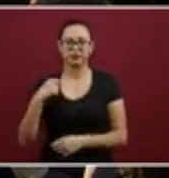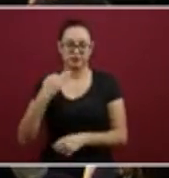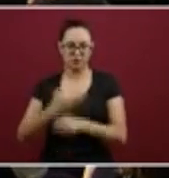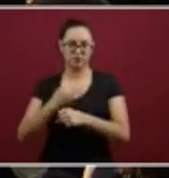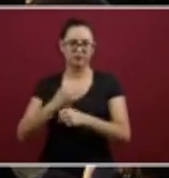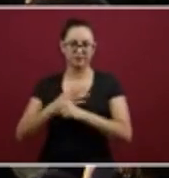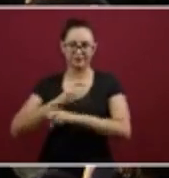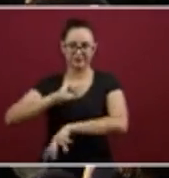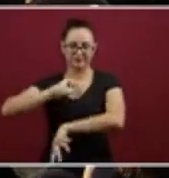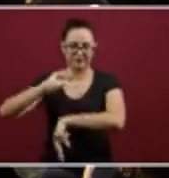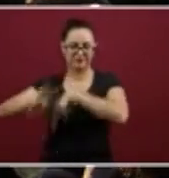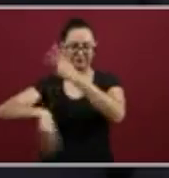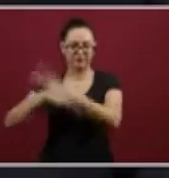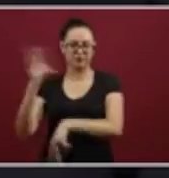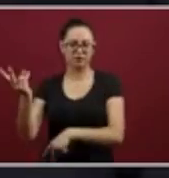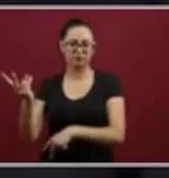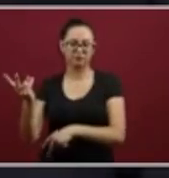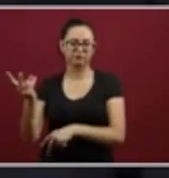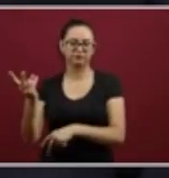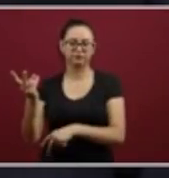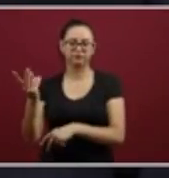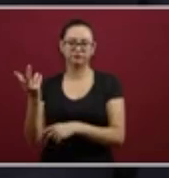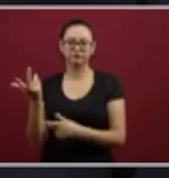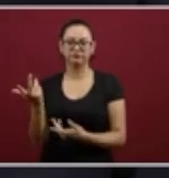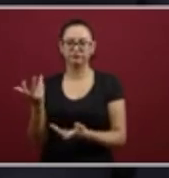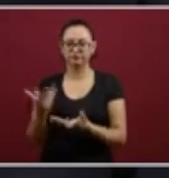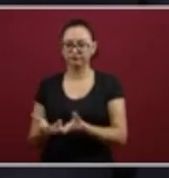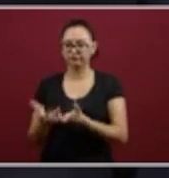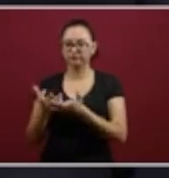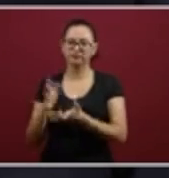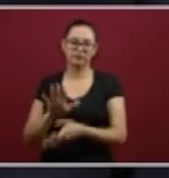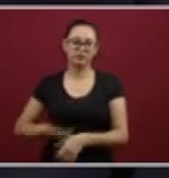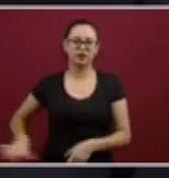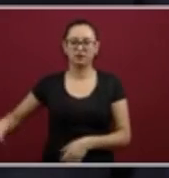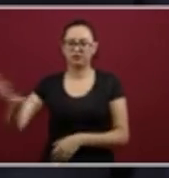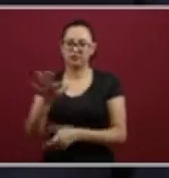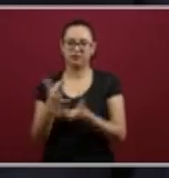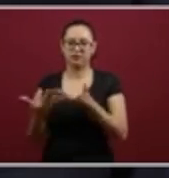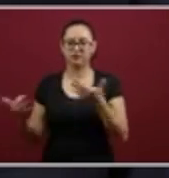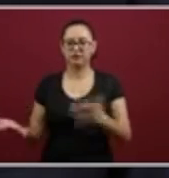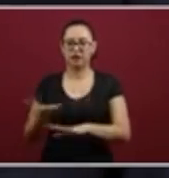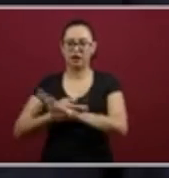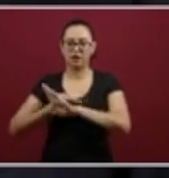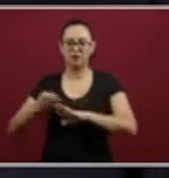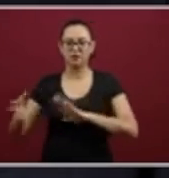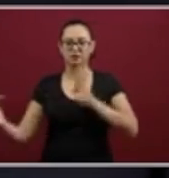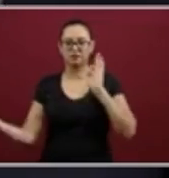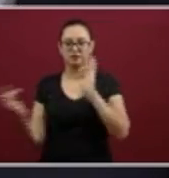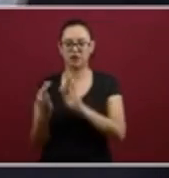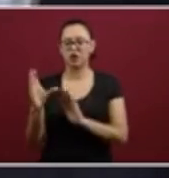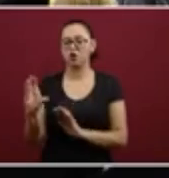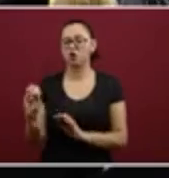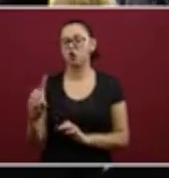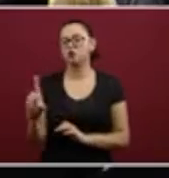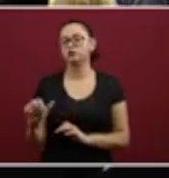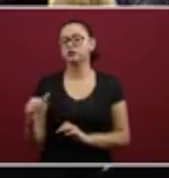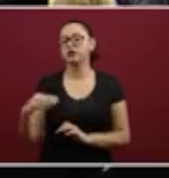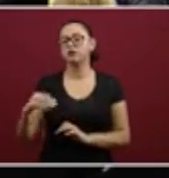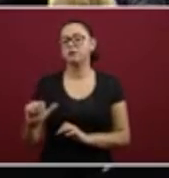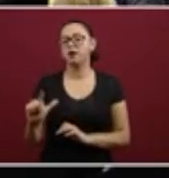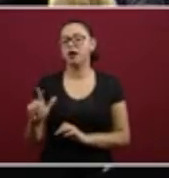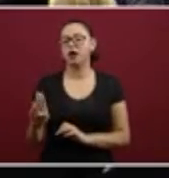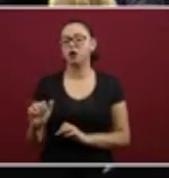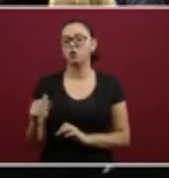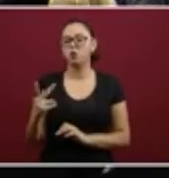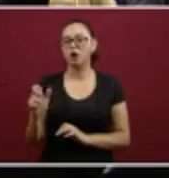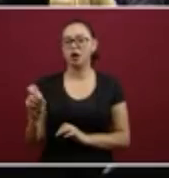allá, es en el municipio de Tierra Blanca, muy cerca de Cozamaloapan, en la